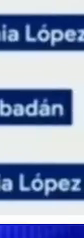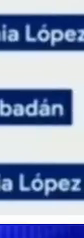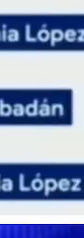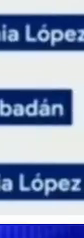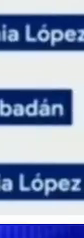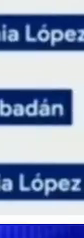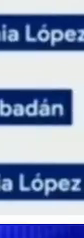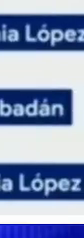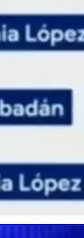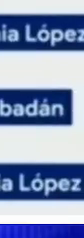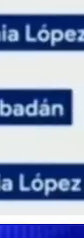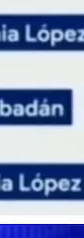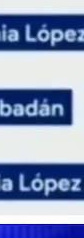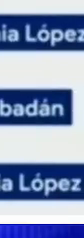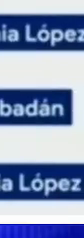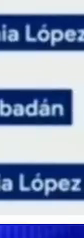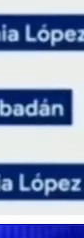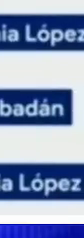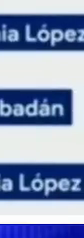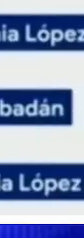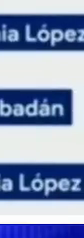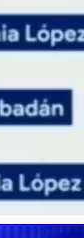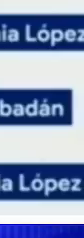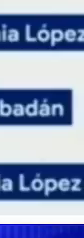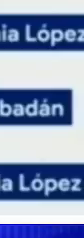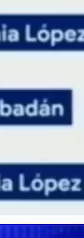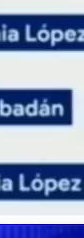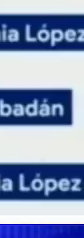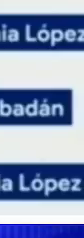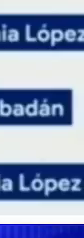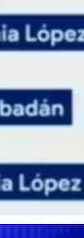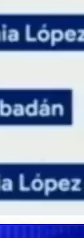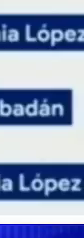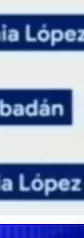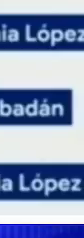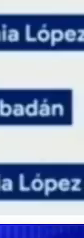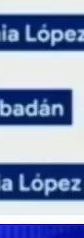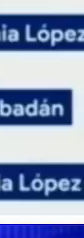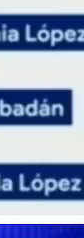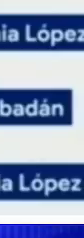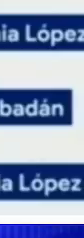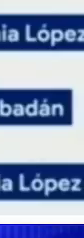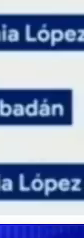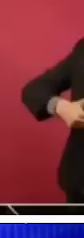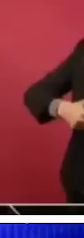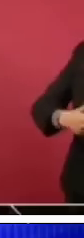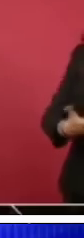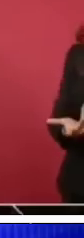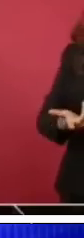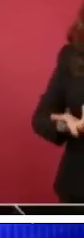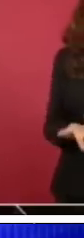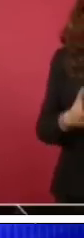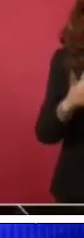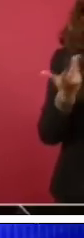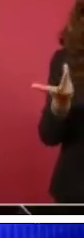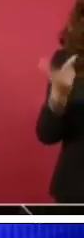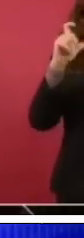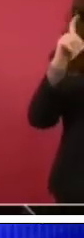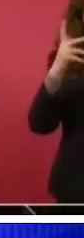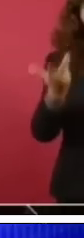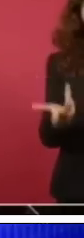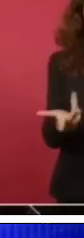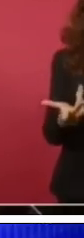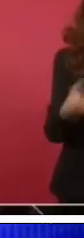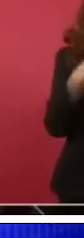su camino hacia otras fuerzas políticas hablando de esto de la reconciliación porque es lo que se está haciendo lo que está haciendo es básicamente